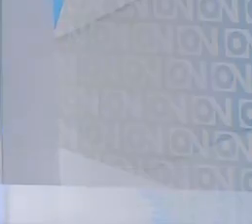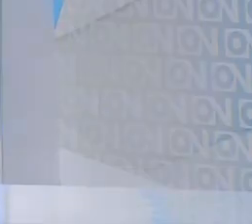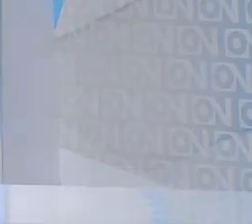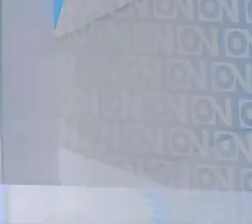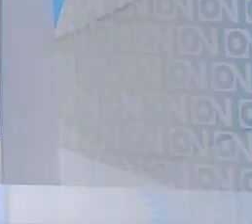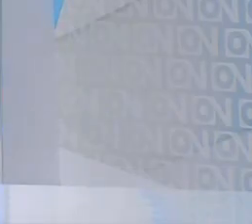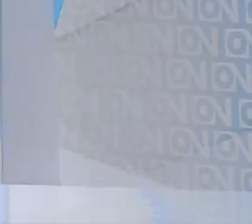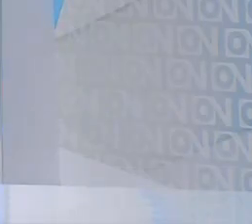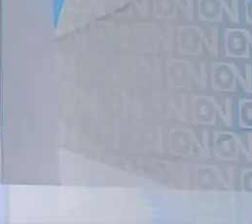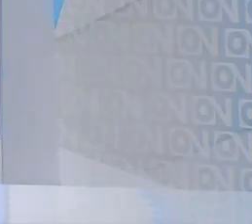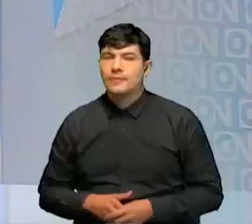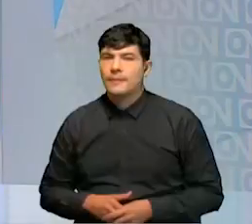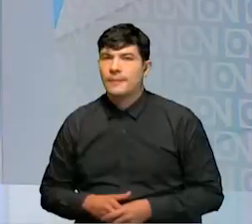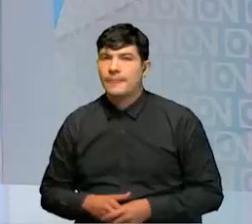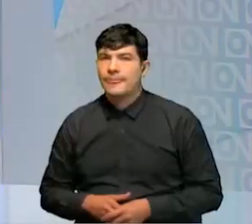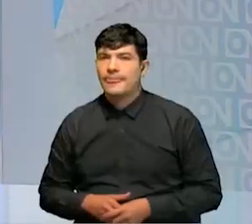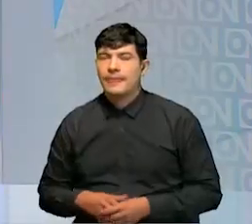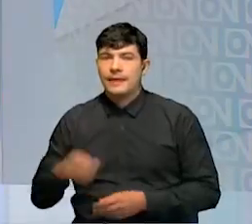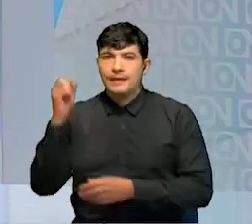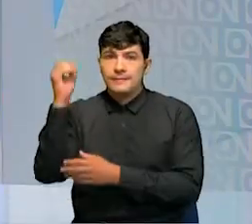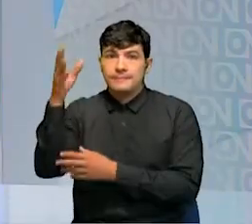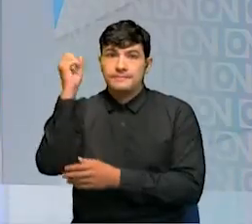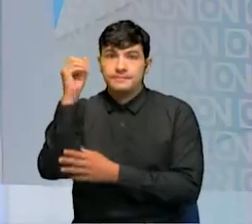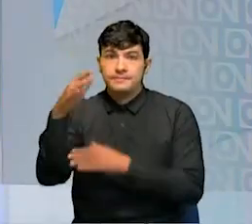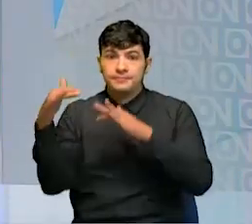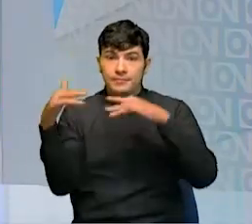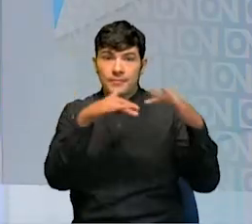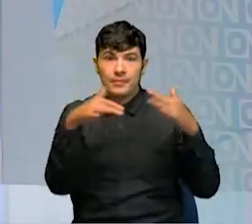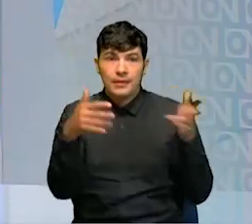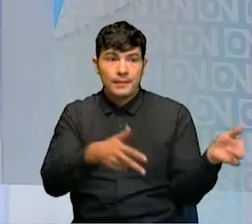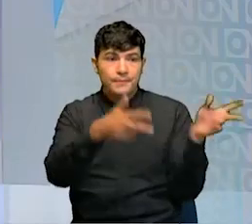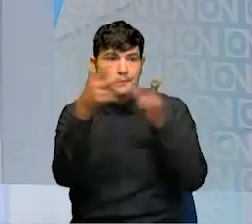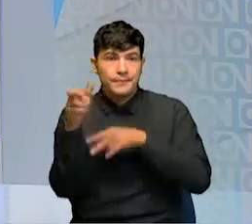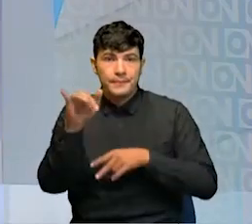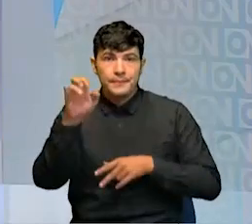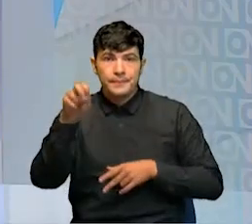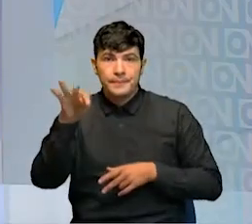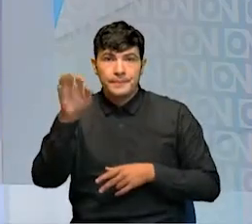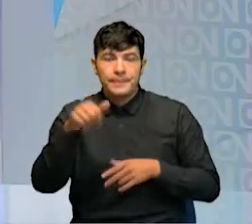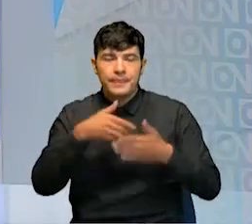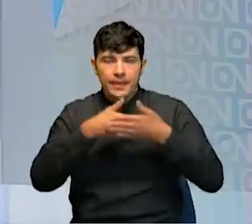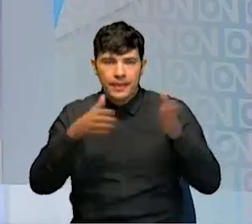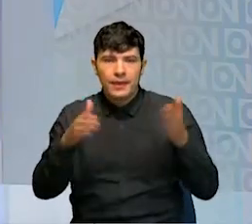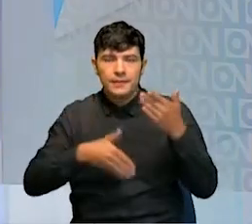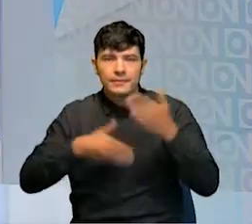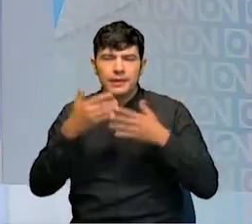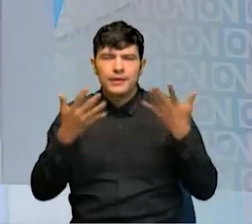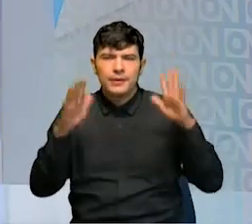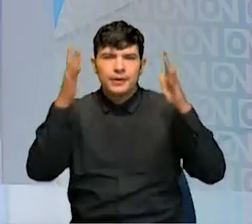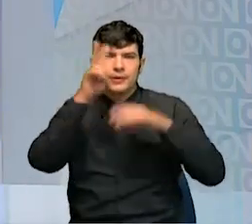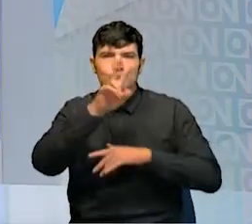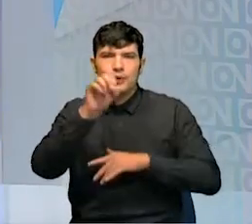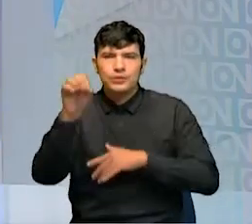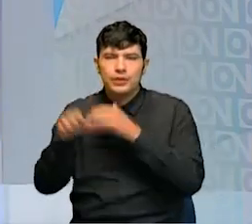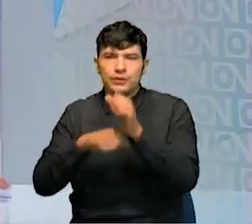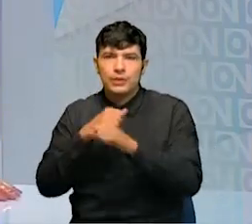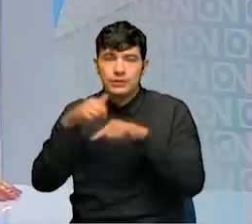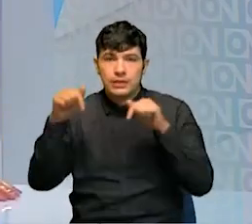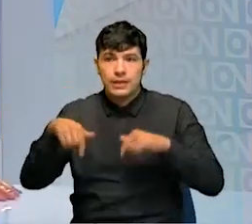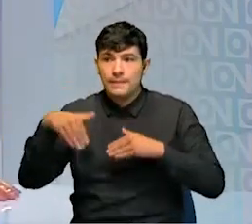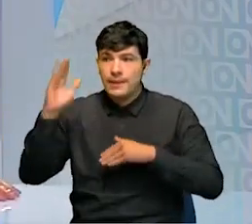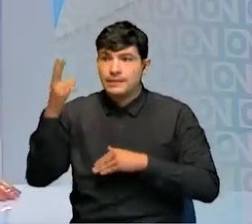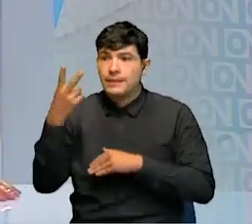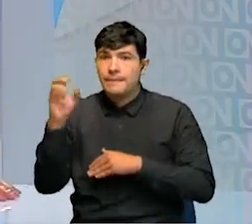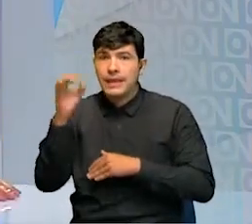Y de otra parte, una exposición de la Batalla de Pienta abre la puerta a la fiesta bicentenaria en el departamento de Santander. Serán más de 20 días donde